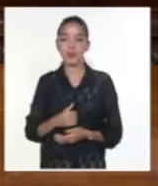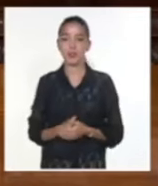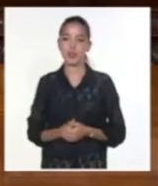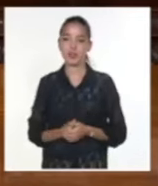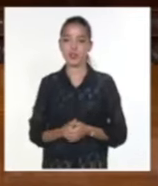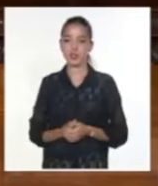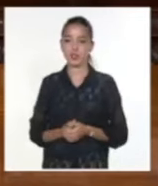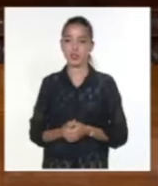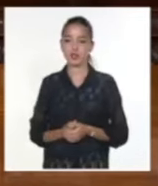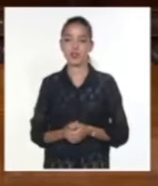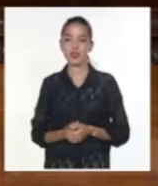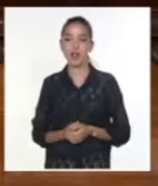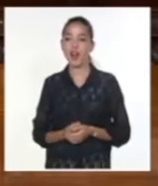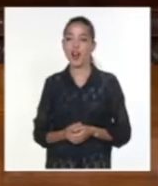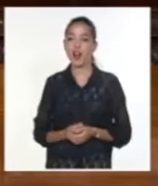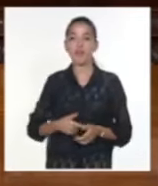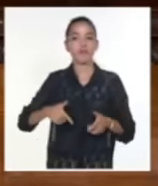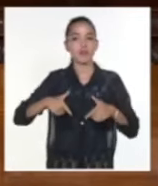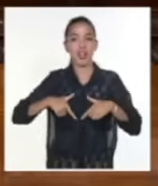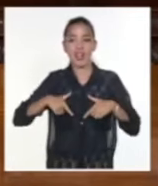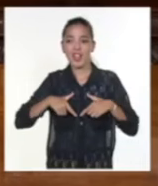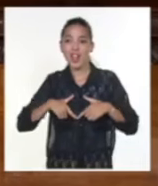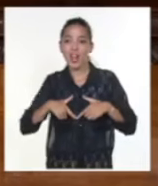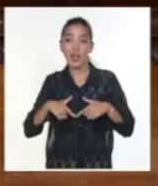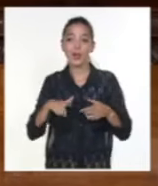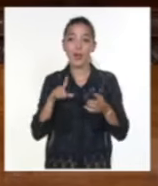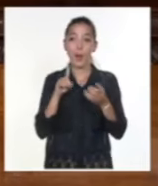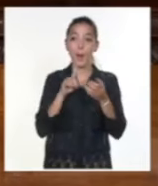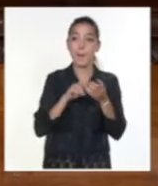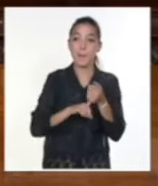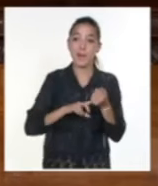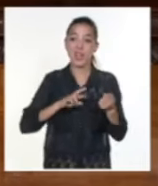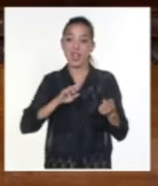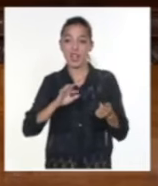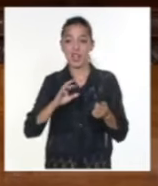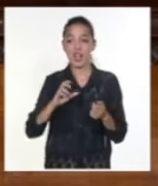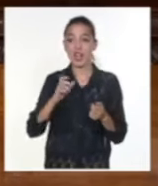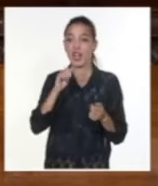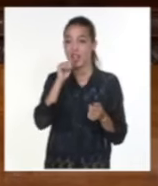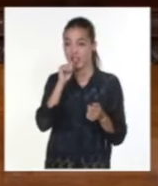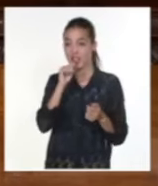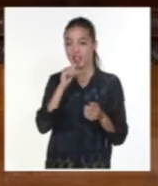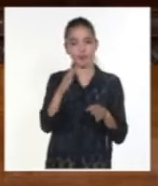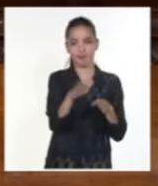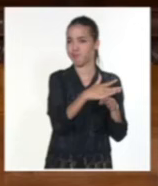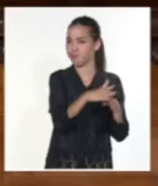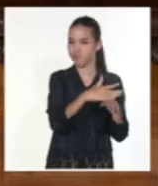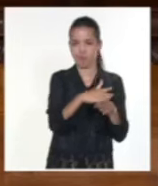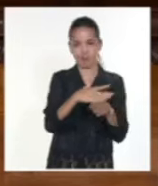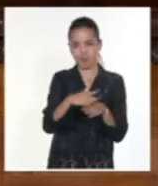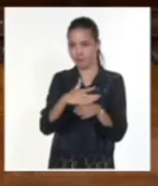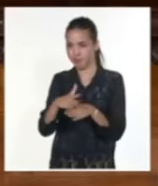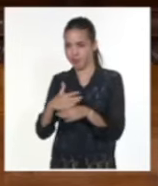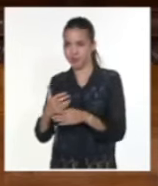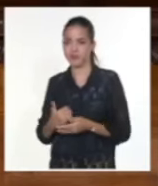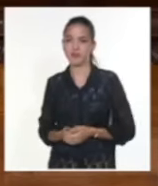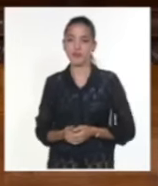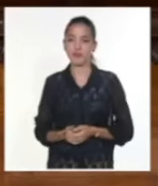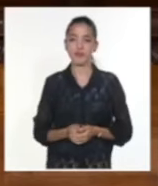del PRD, y desde luego, con todo mi afecto,